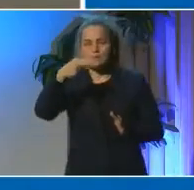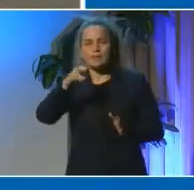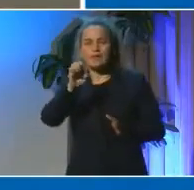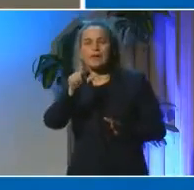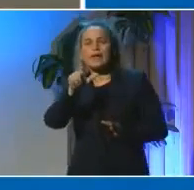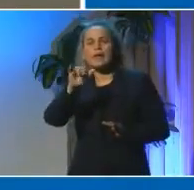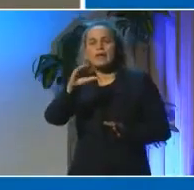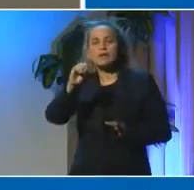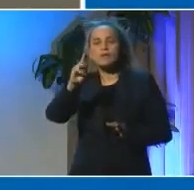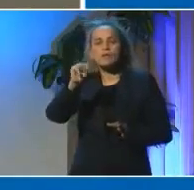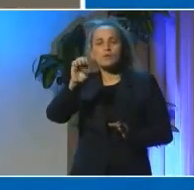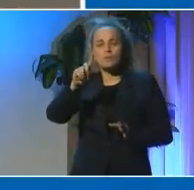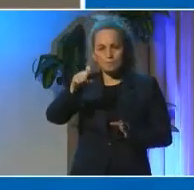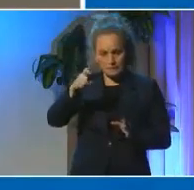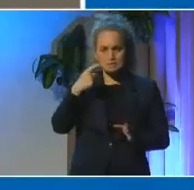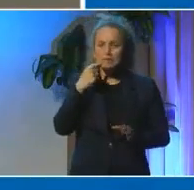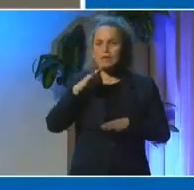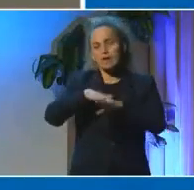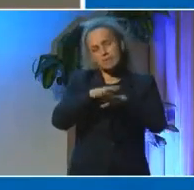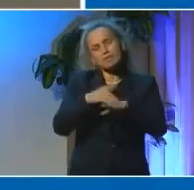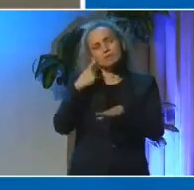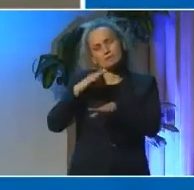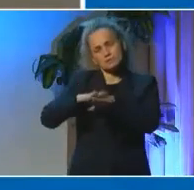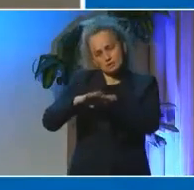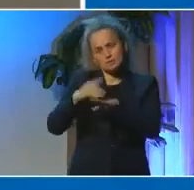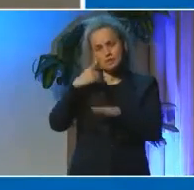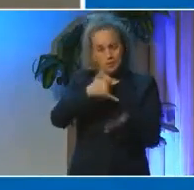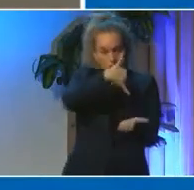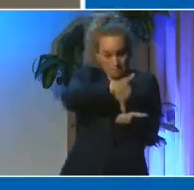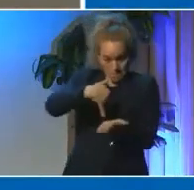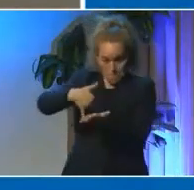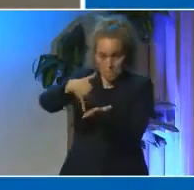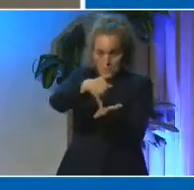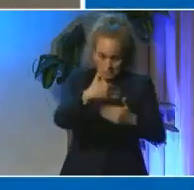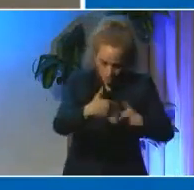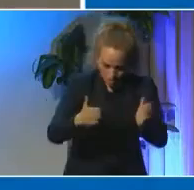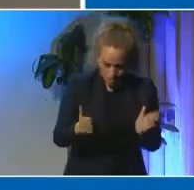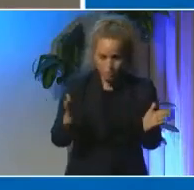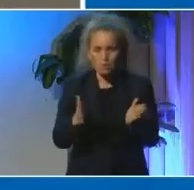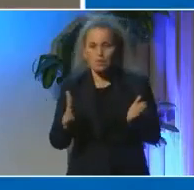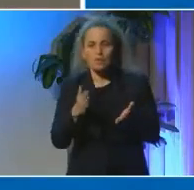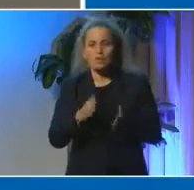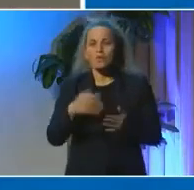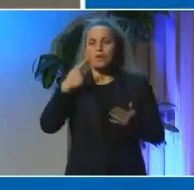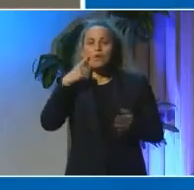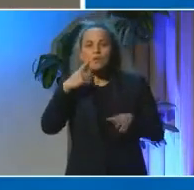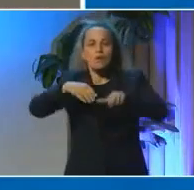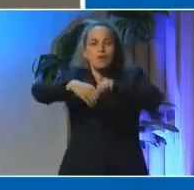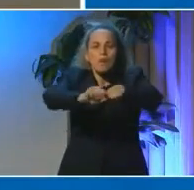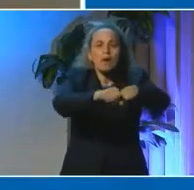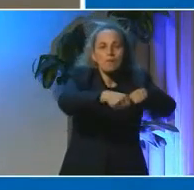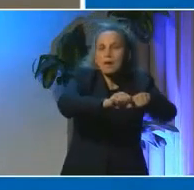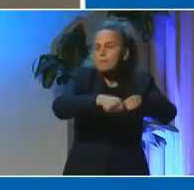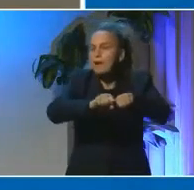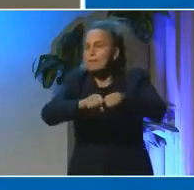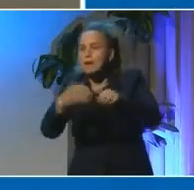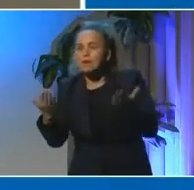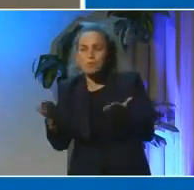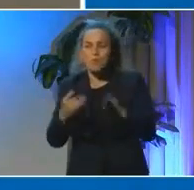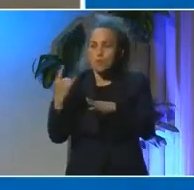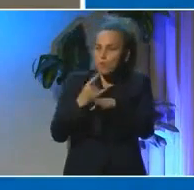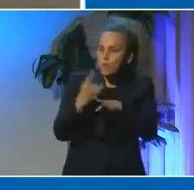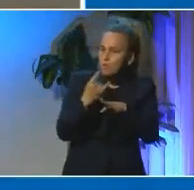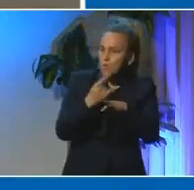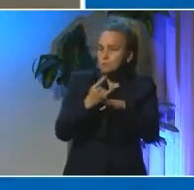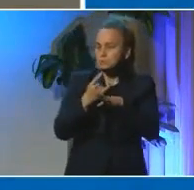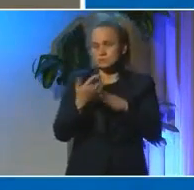que le pedimos a alguien que lleve la botella de un lado a otro al domiciliario entonces ahí está estamos trabajando usando nuestro